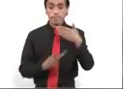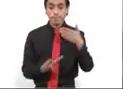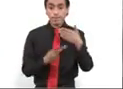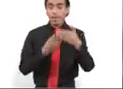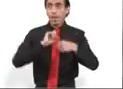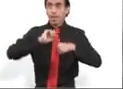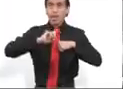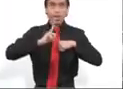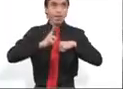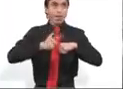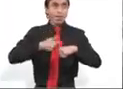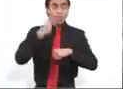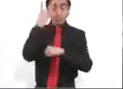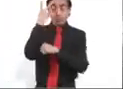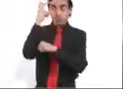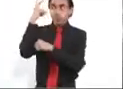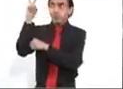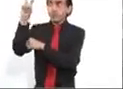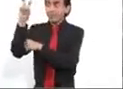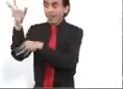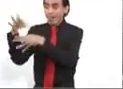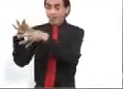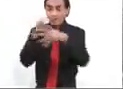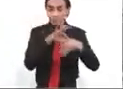es un sueño convertido en realidad.